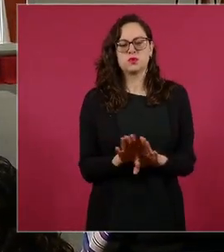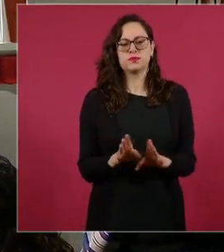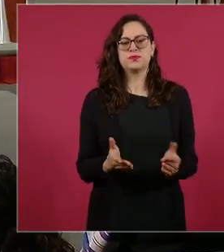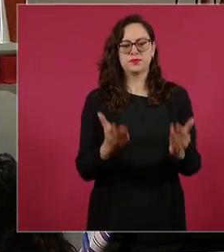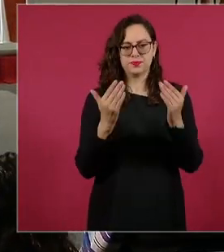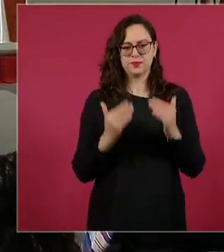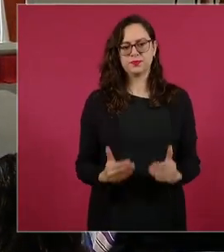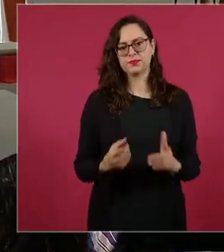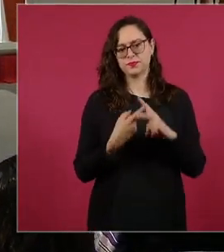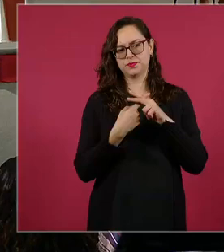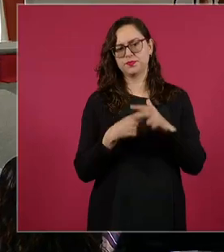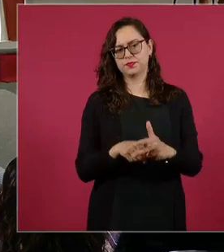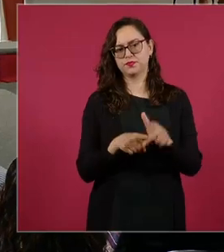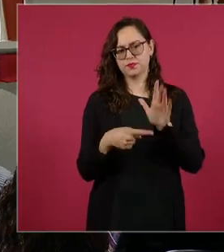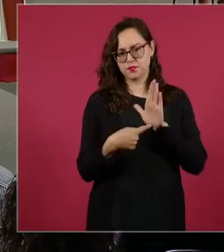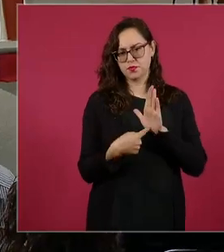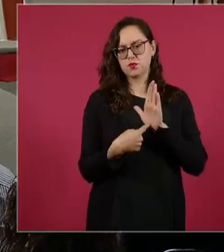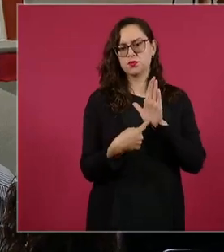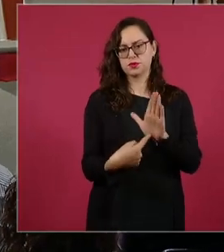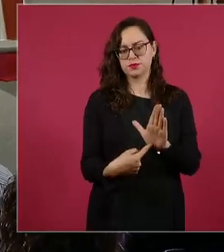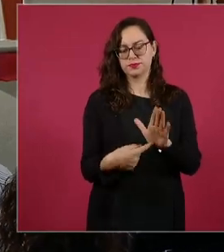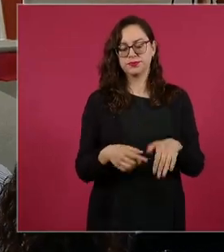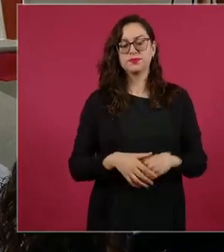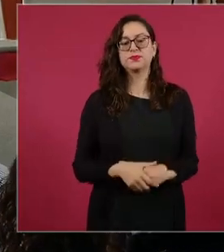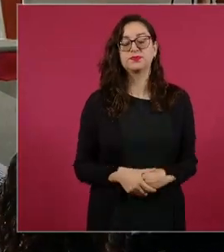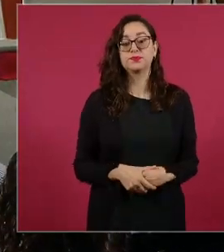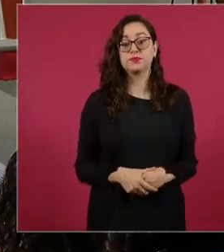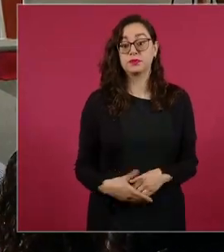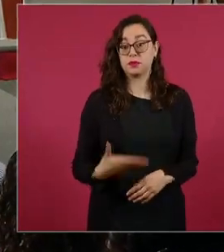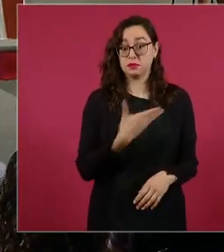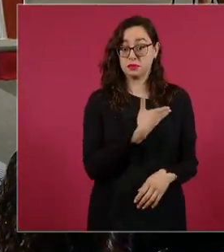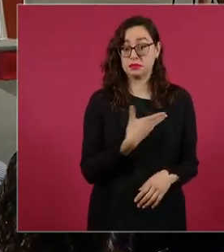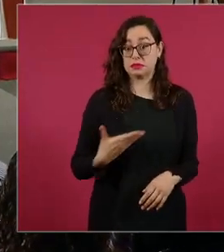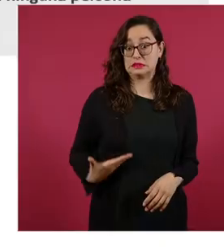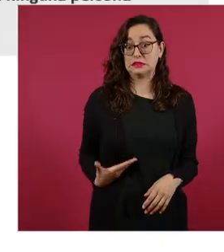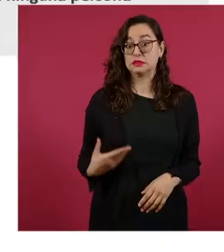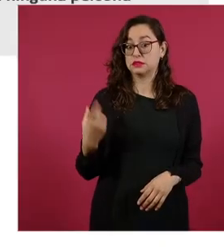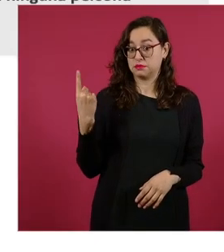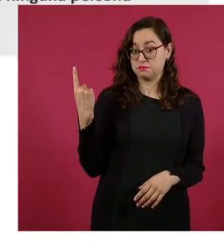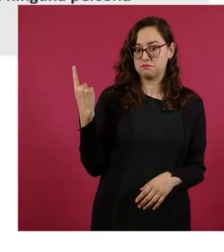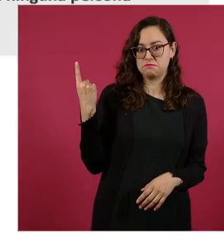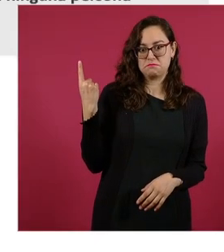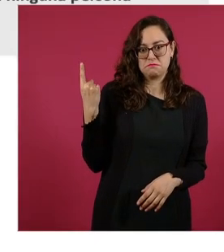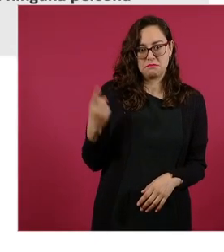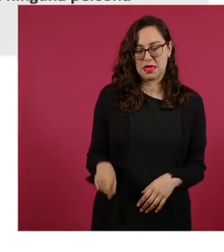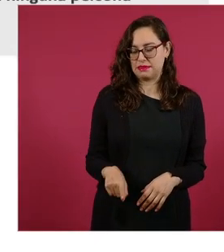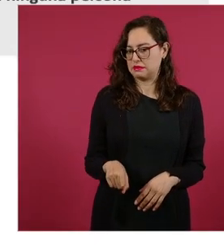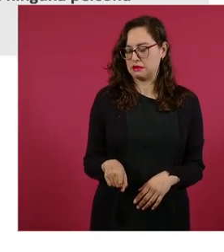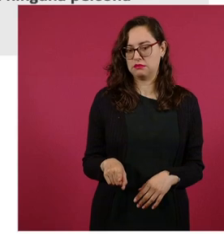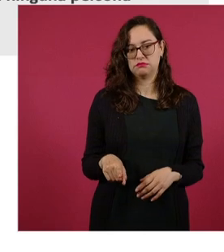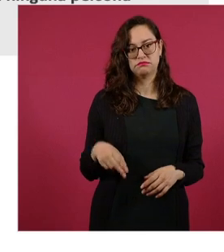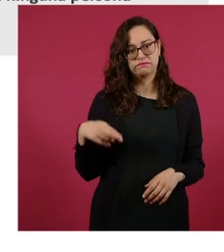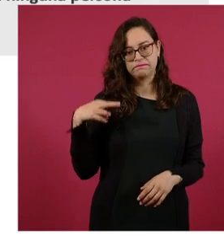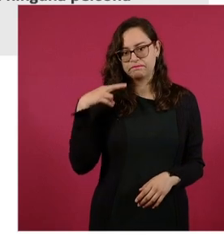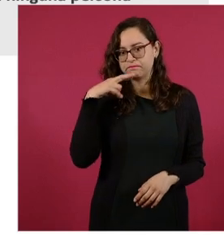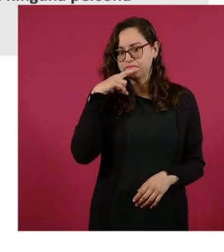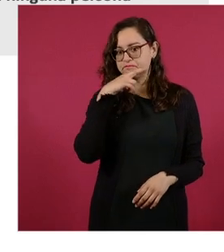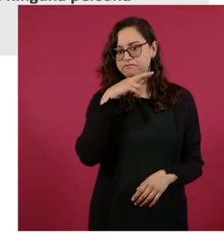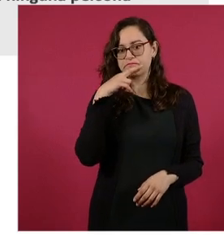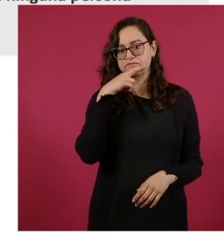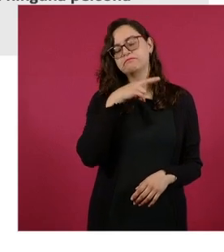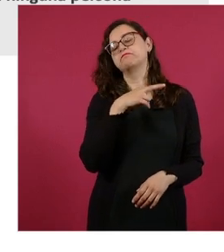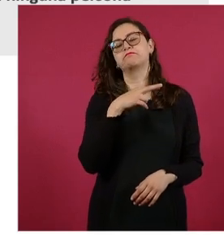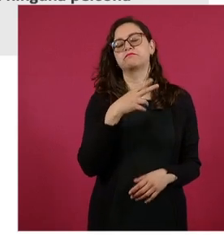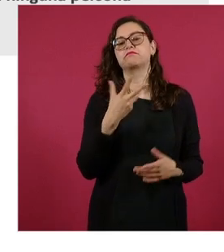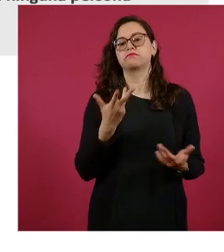con uno de los mandatos principales que nos dio el presidente desde nuestra llegada y que fue precisamente atender